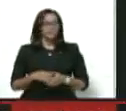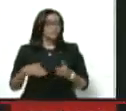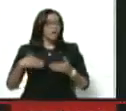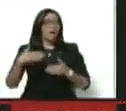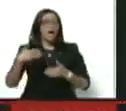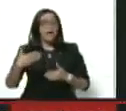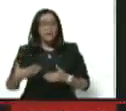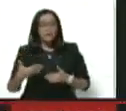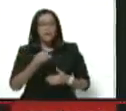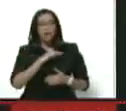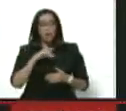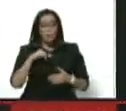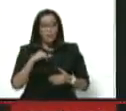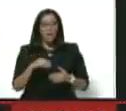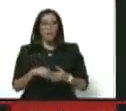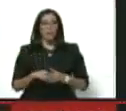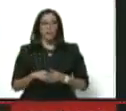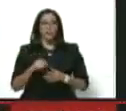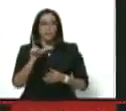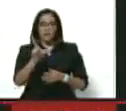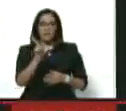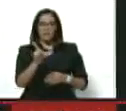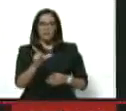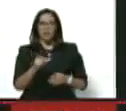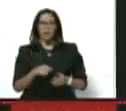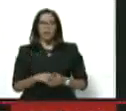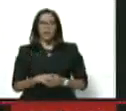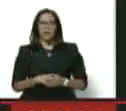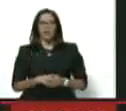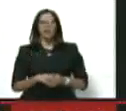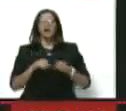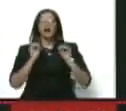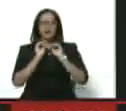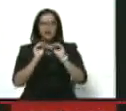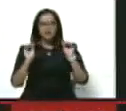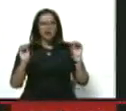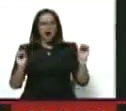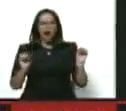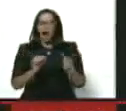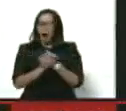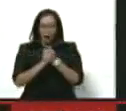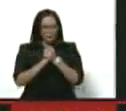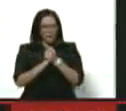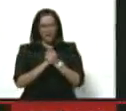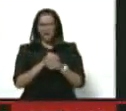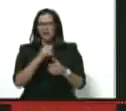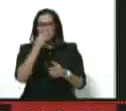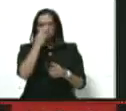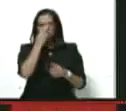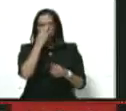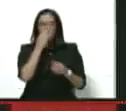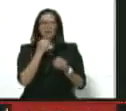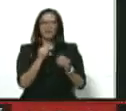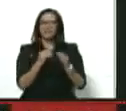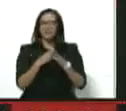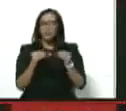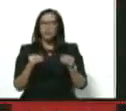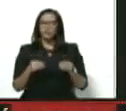los militantes y las militantes del PSUV, están convocados los amigos, amigas,